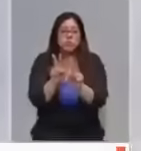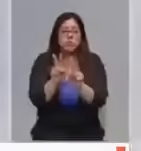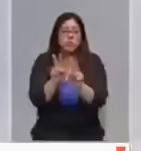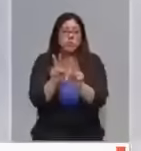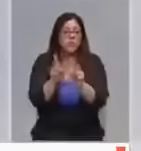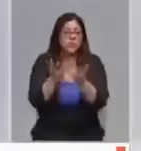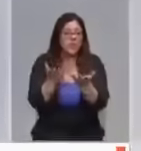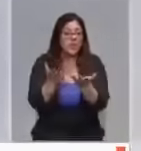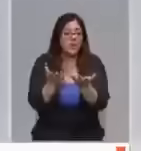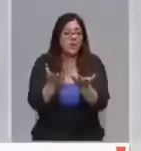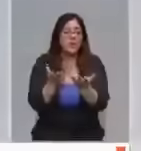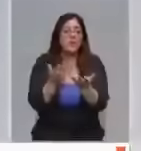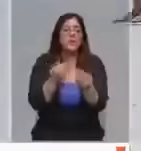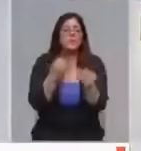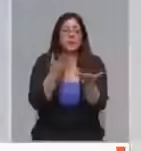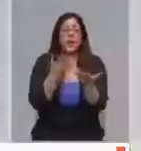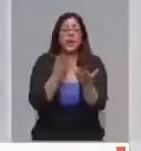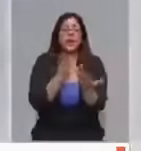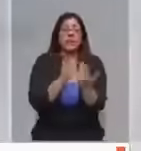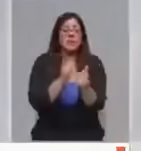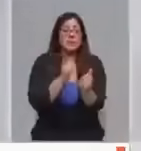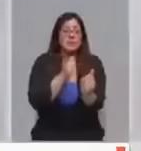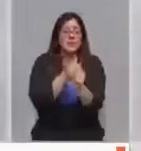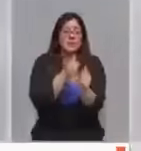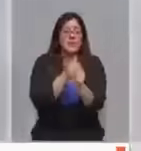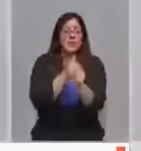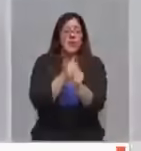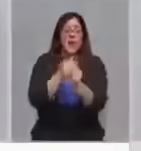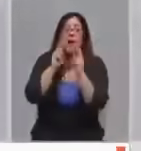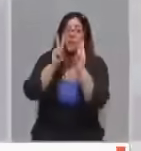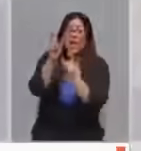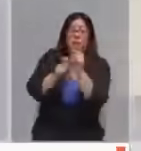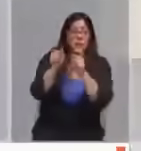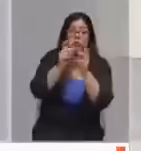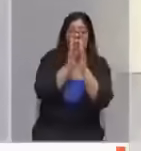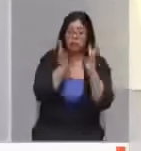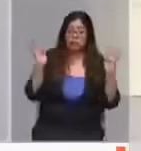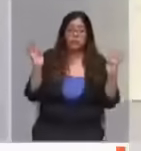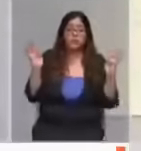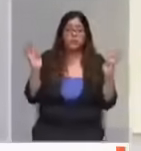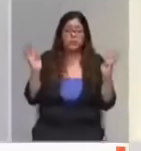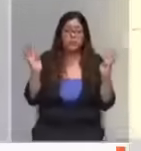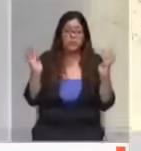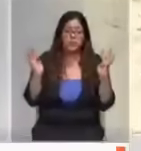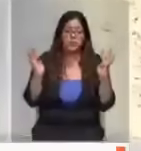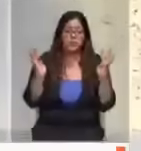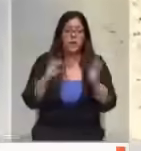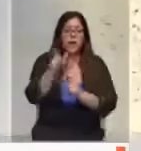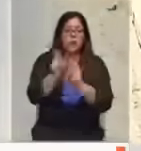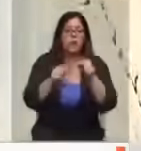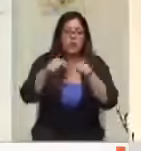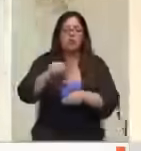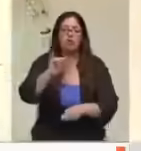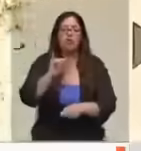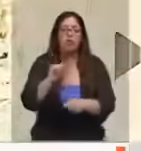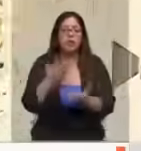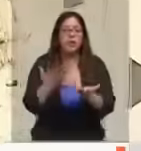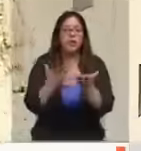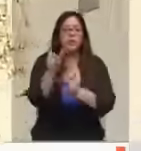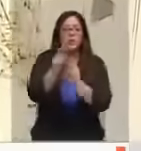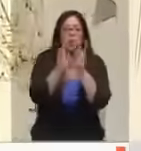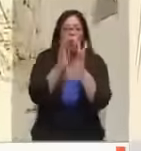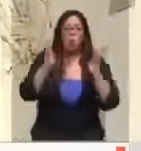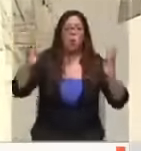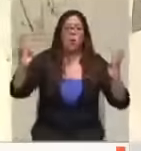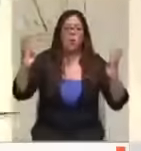ya estamos súper, súper cerca. Ay, me voy a posicionar, las personas se movieron, de las personas que están acá, sí, ya se están moviendo, nos